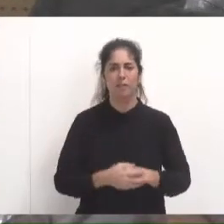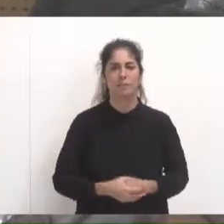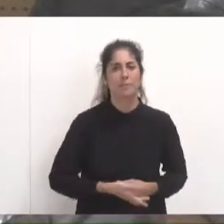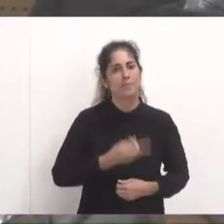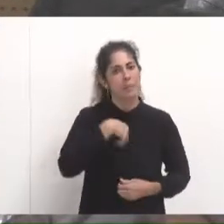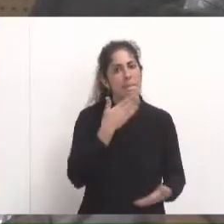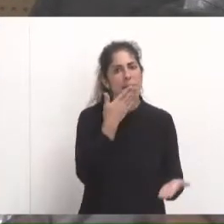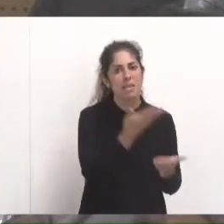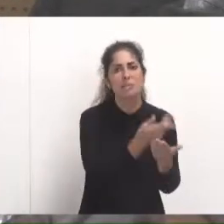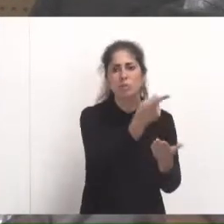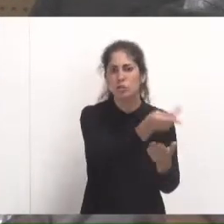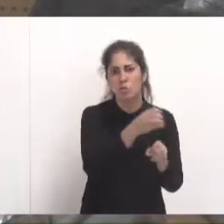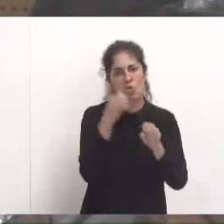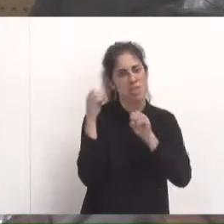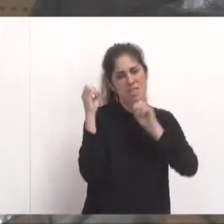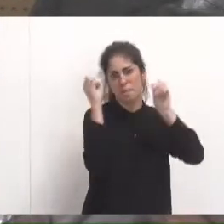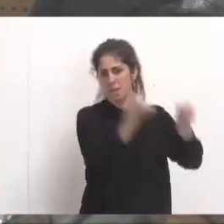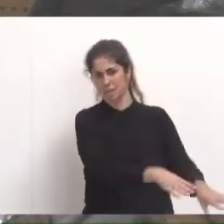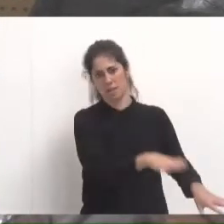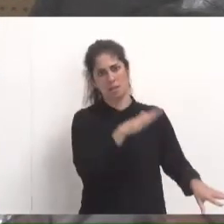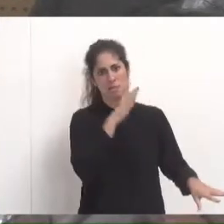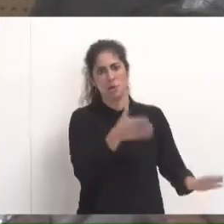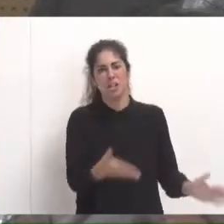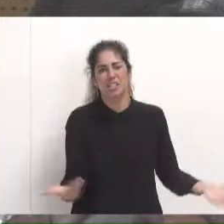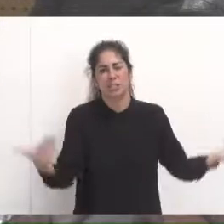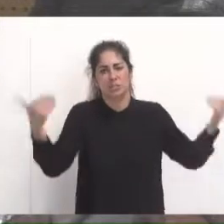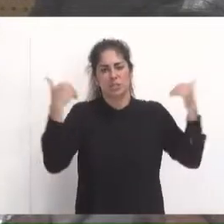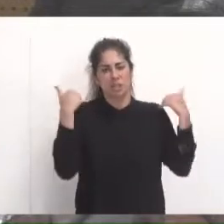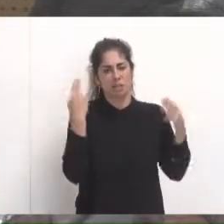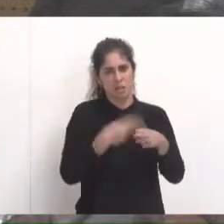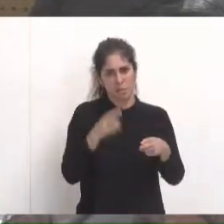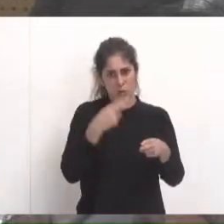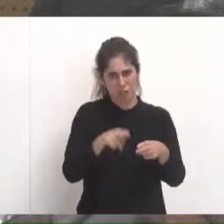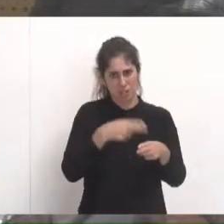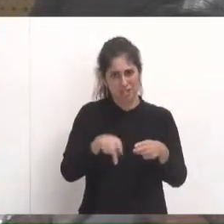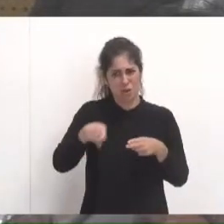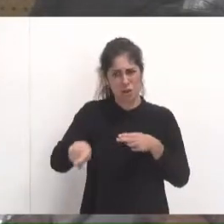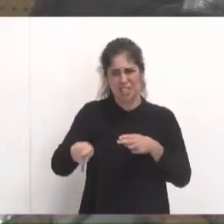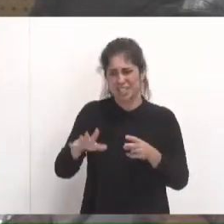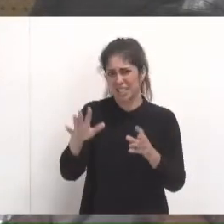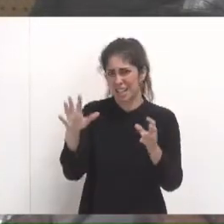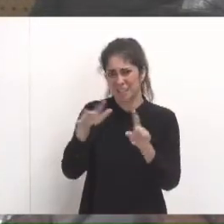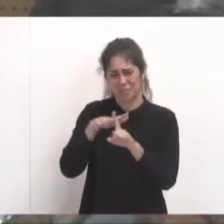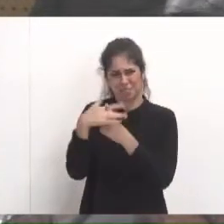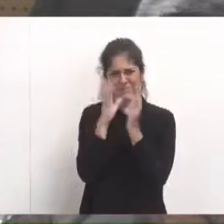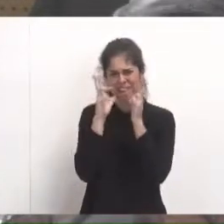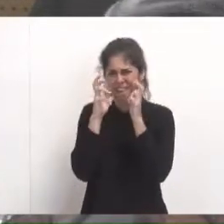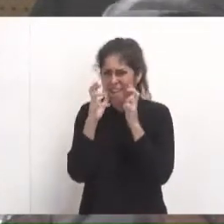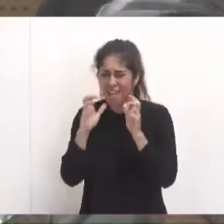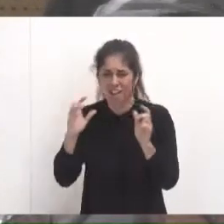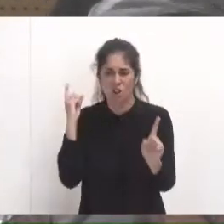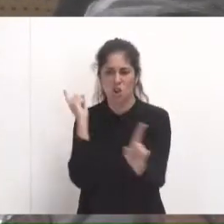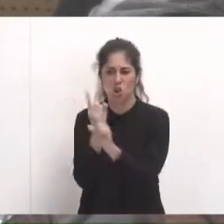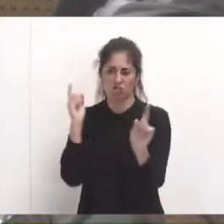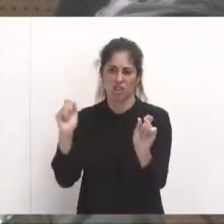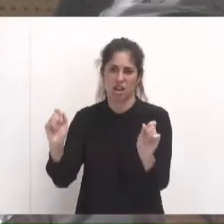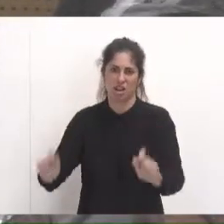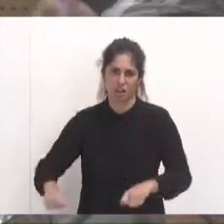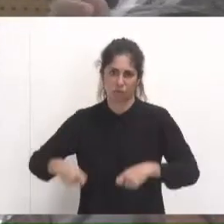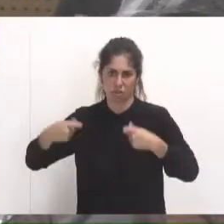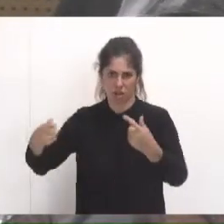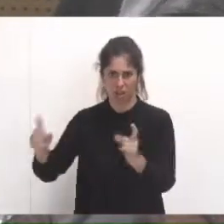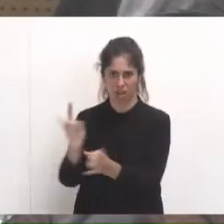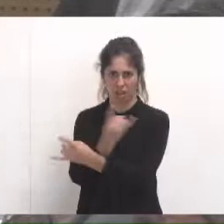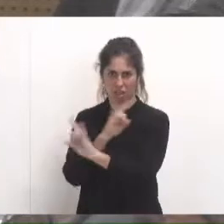su dimisión por ser uno de los máximos responsables políticos de este atentado medioambiental. Como ya se ha planteado